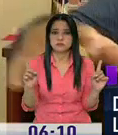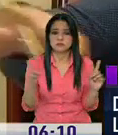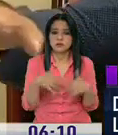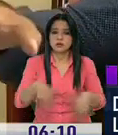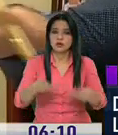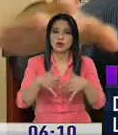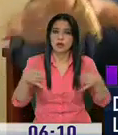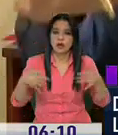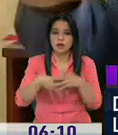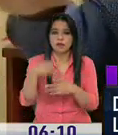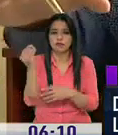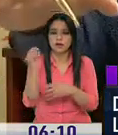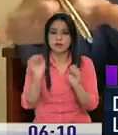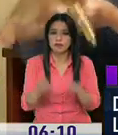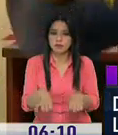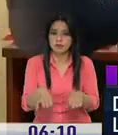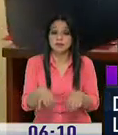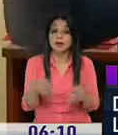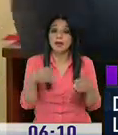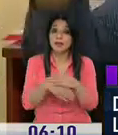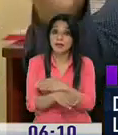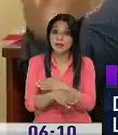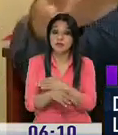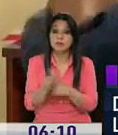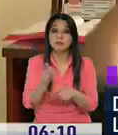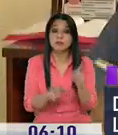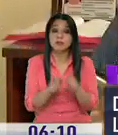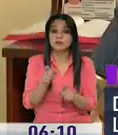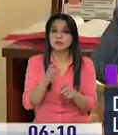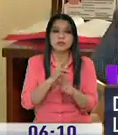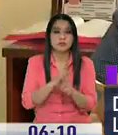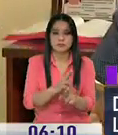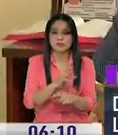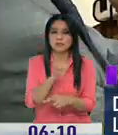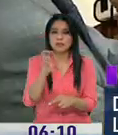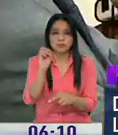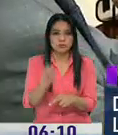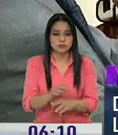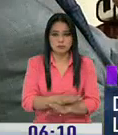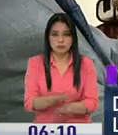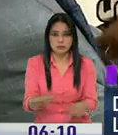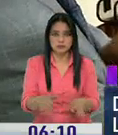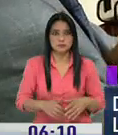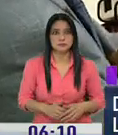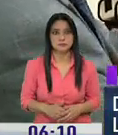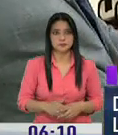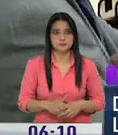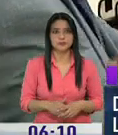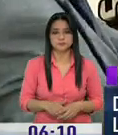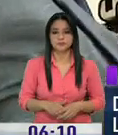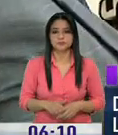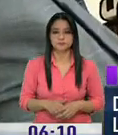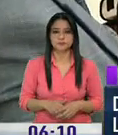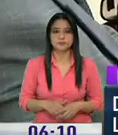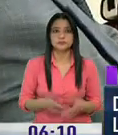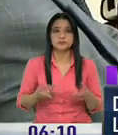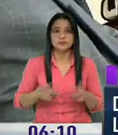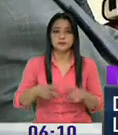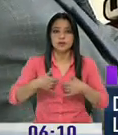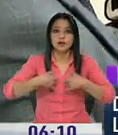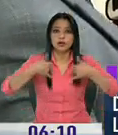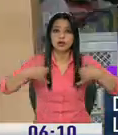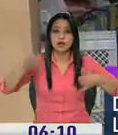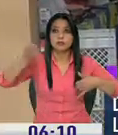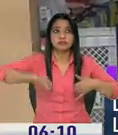locales afuera o en locales adentro, que el aforo se respeta solamente el 30%. Algo que deja en claro es que para la fumigación de los locales